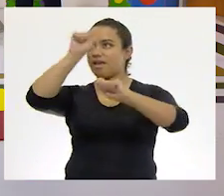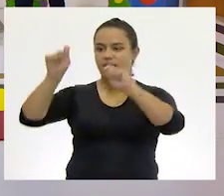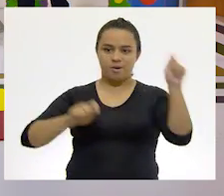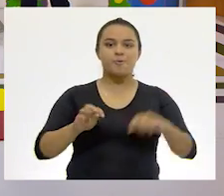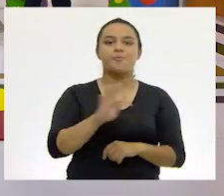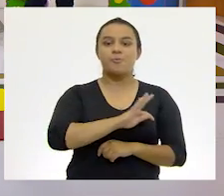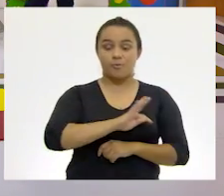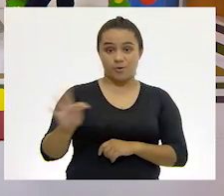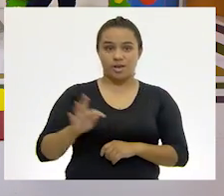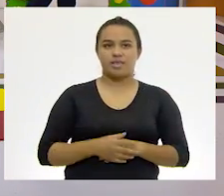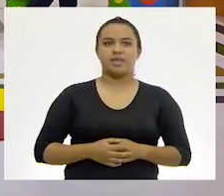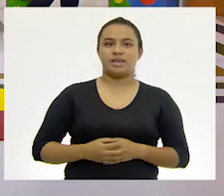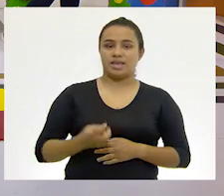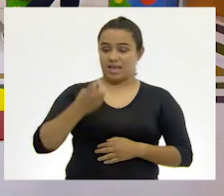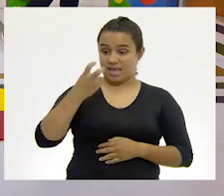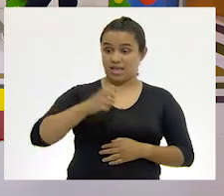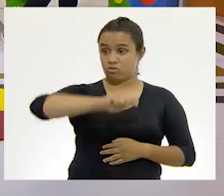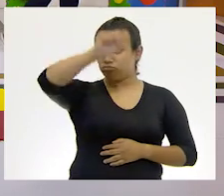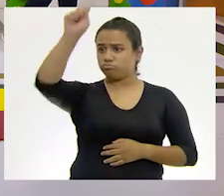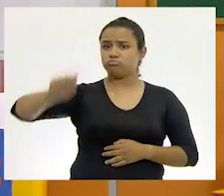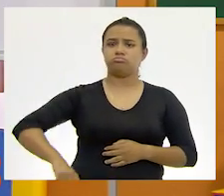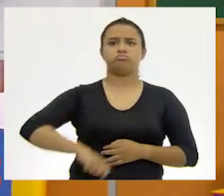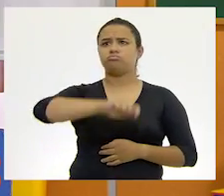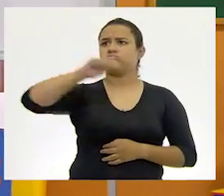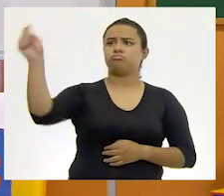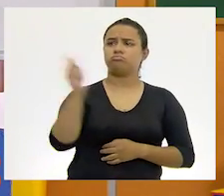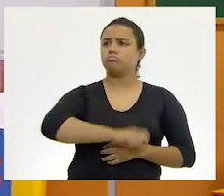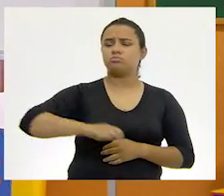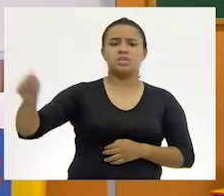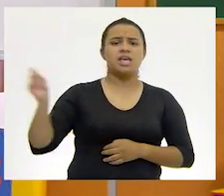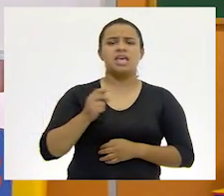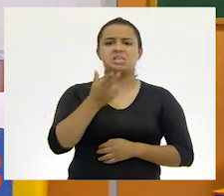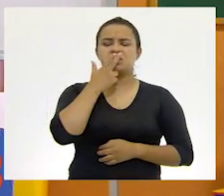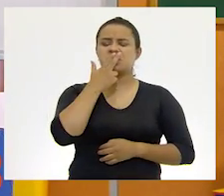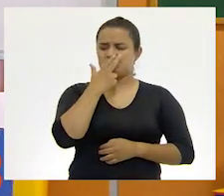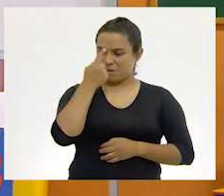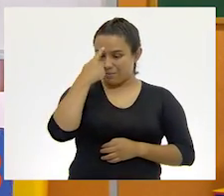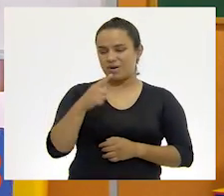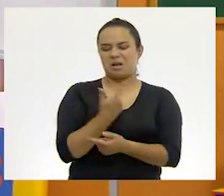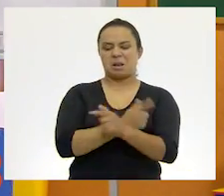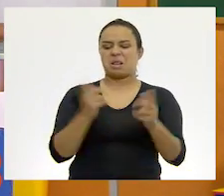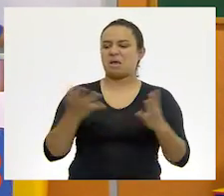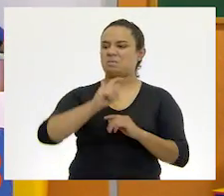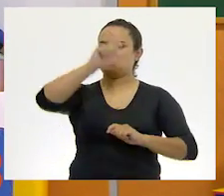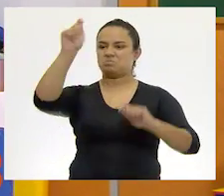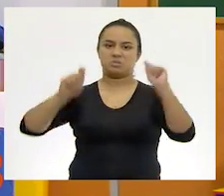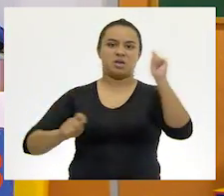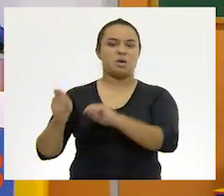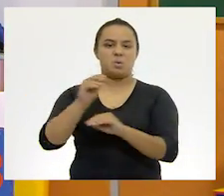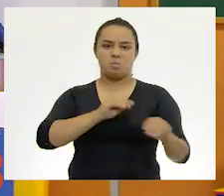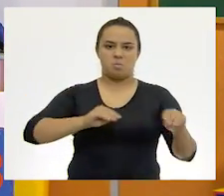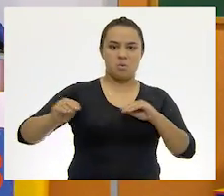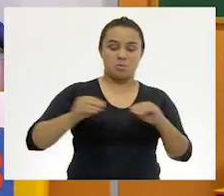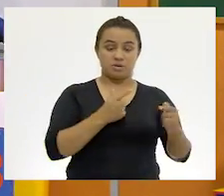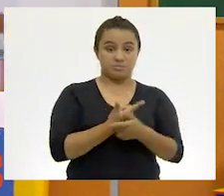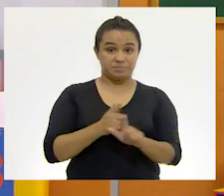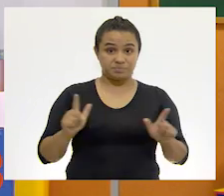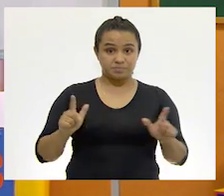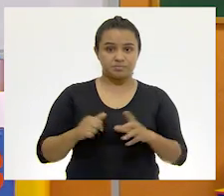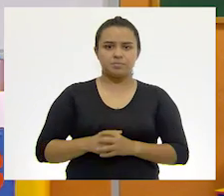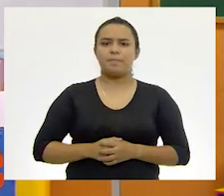sí. Esto nos permite hacer lo que nosotros querramos, hacer todos los dibujos que querramos.